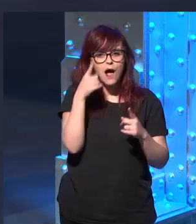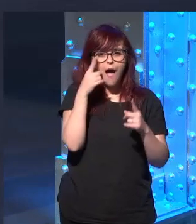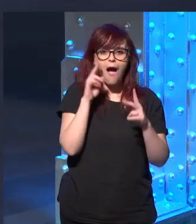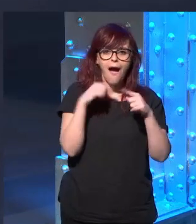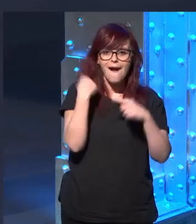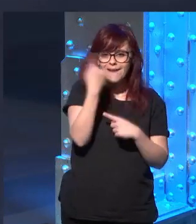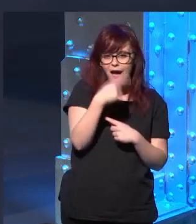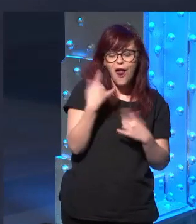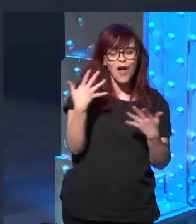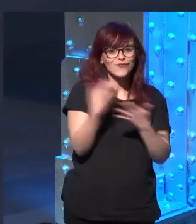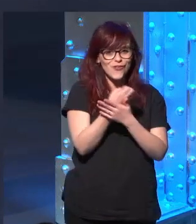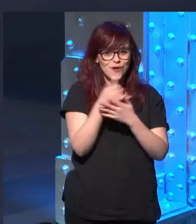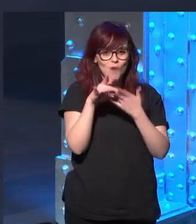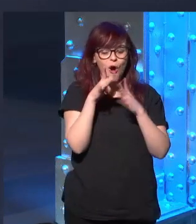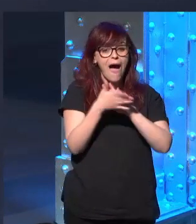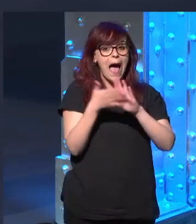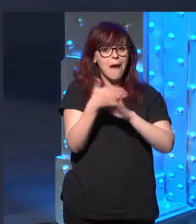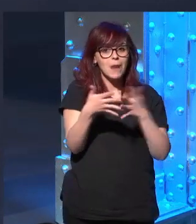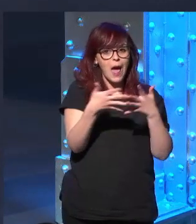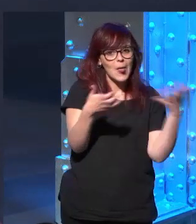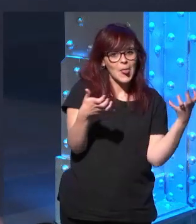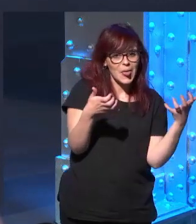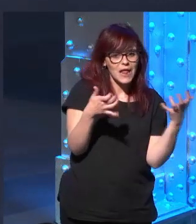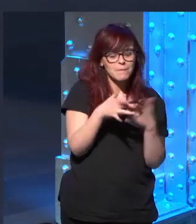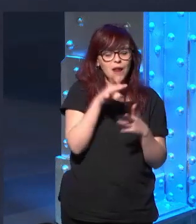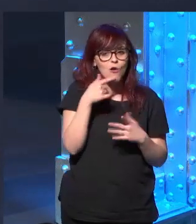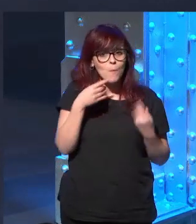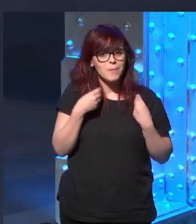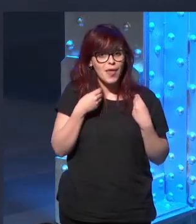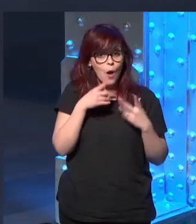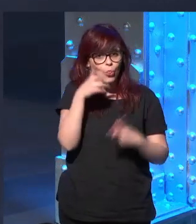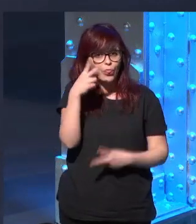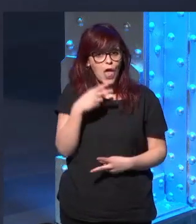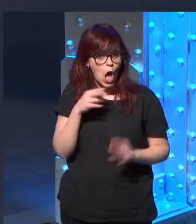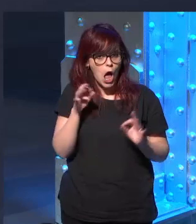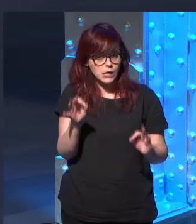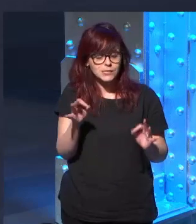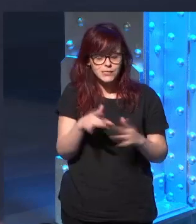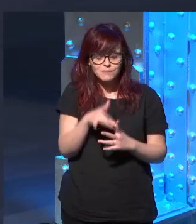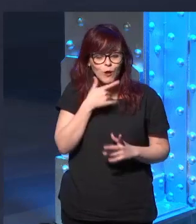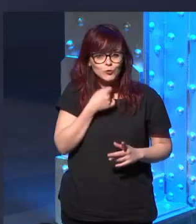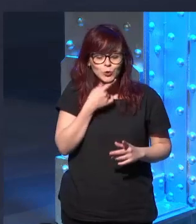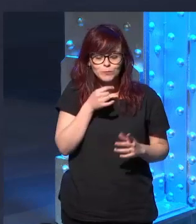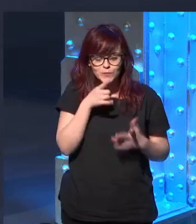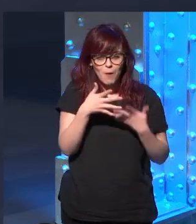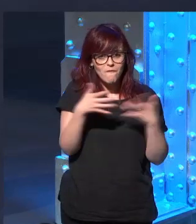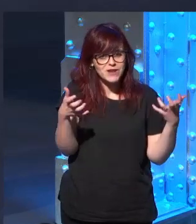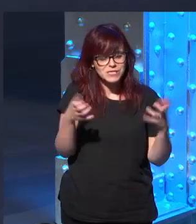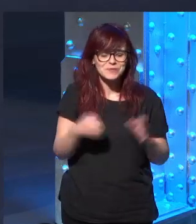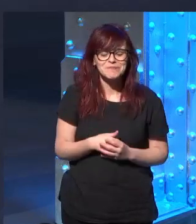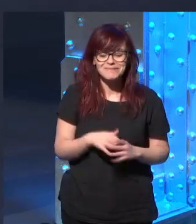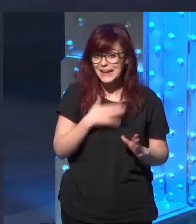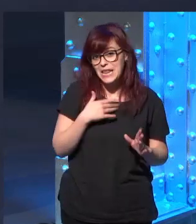esos lugares de los que se habla. La vida para un ciego es así todo el rato y me gustó mucho. Ya está, solo quería comentar